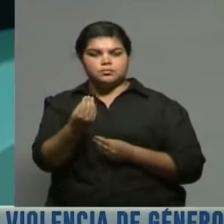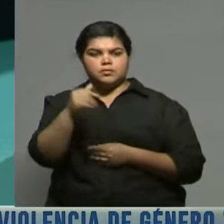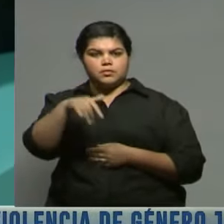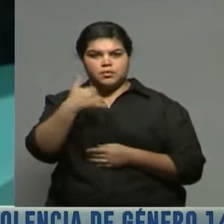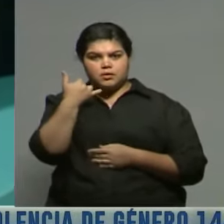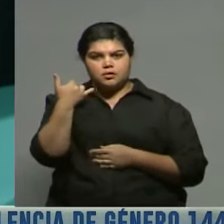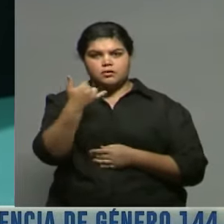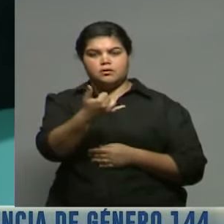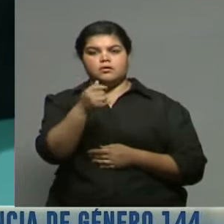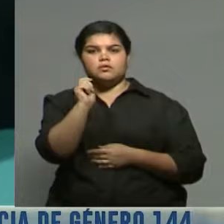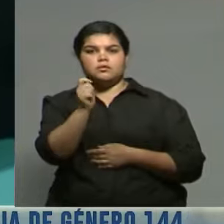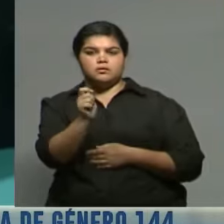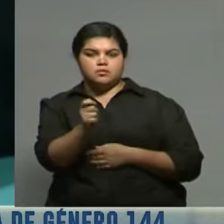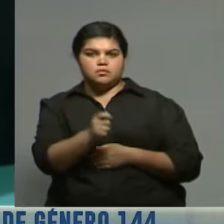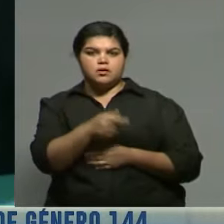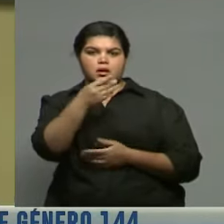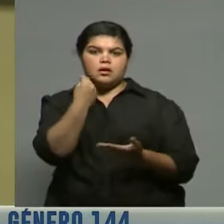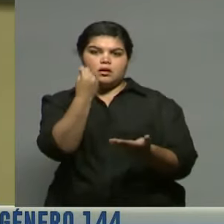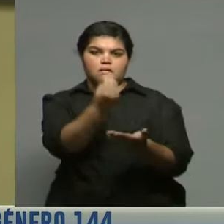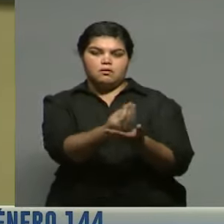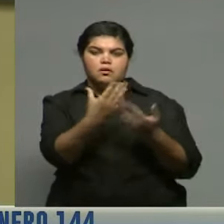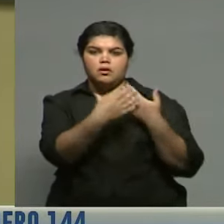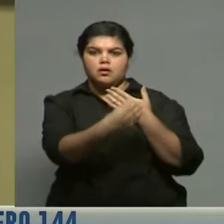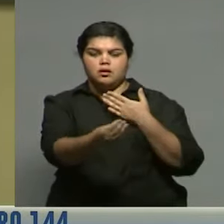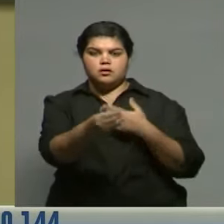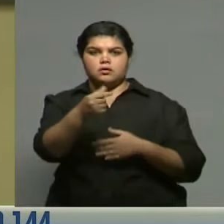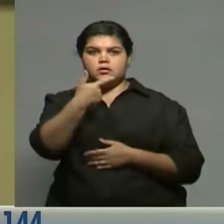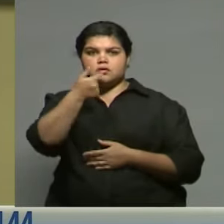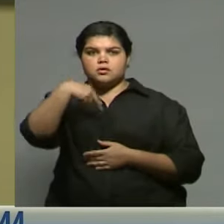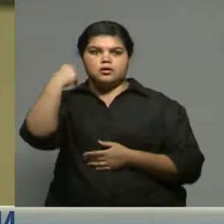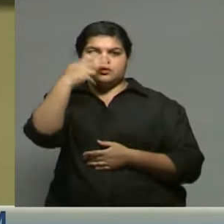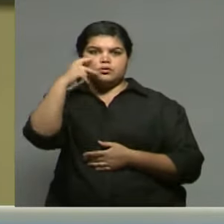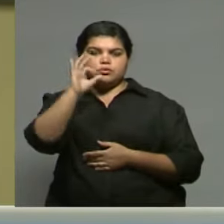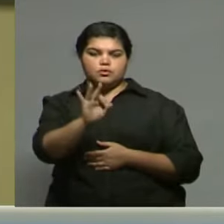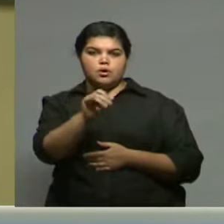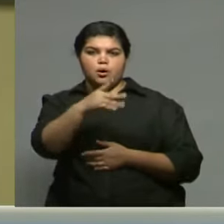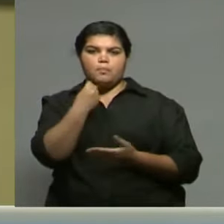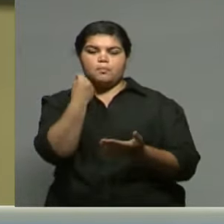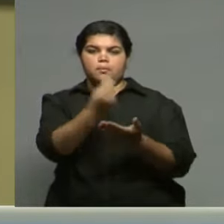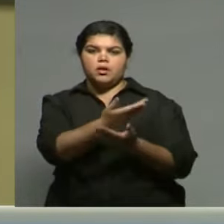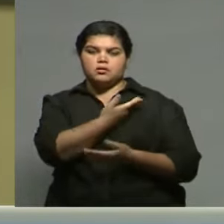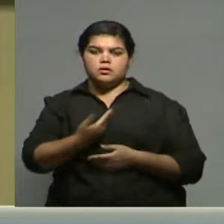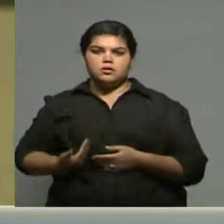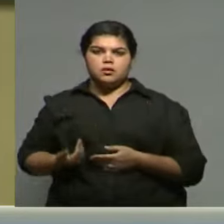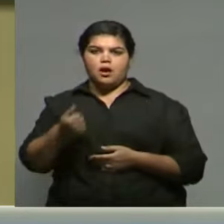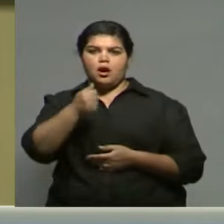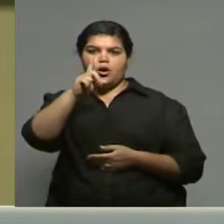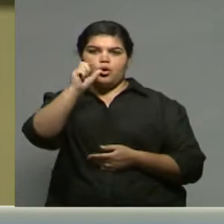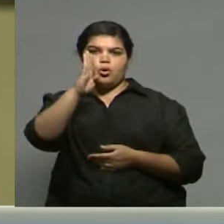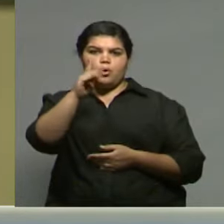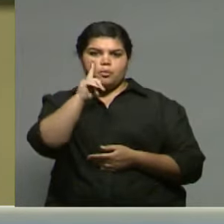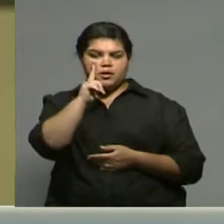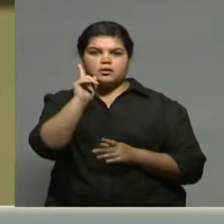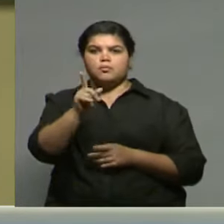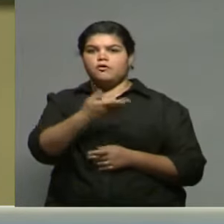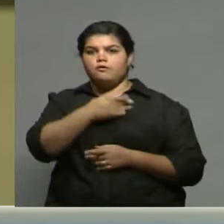momento justamente a uno de los referentes del sector, Eduardo Sancho, presidente de ACOBI y presidente de FECOVITA,